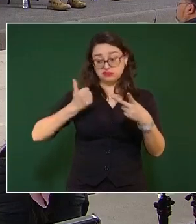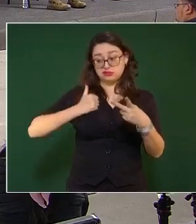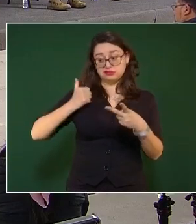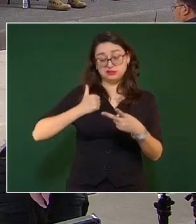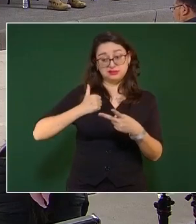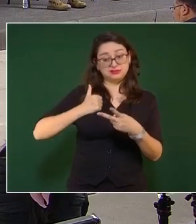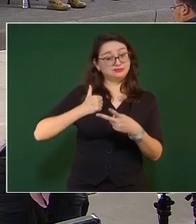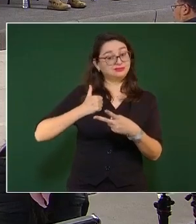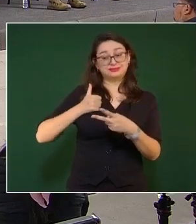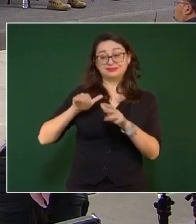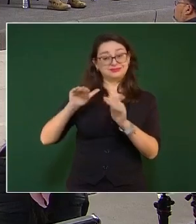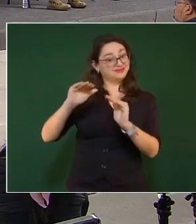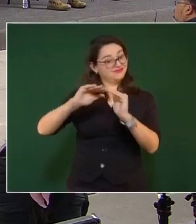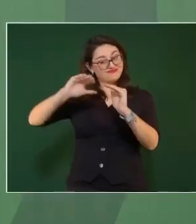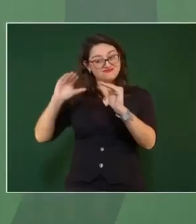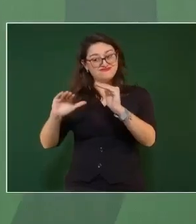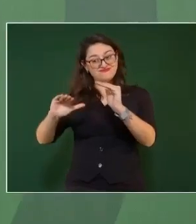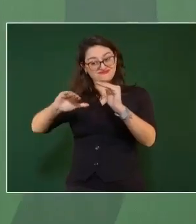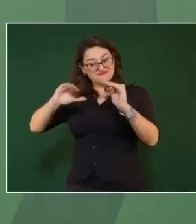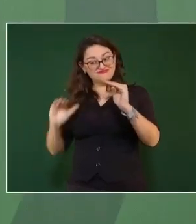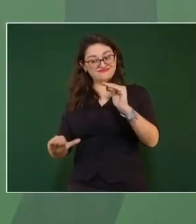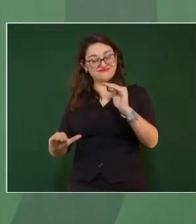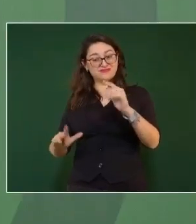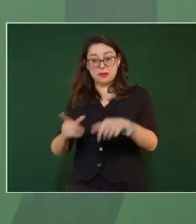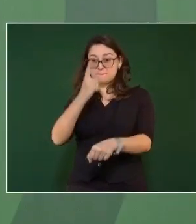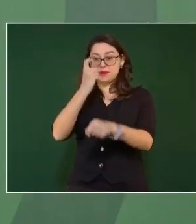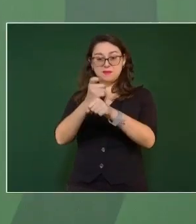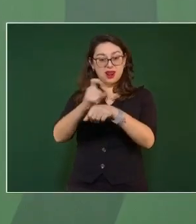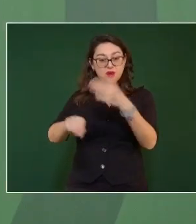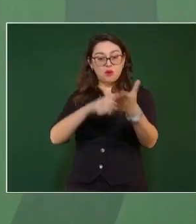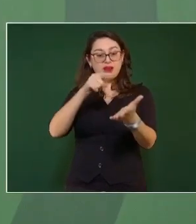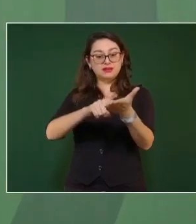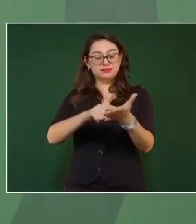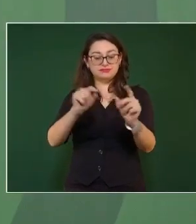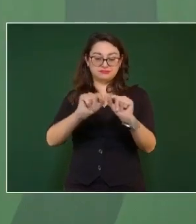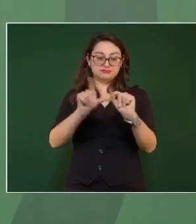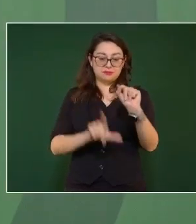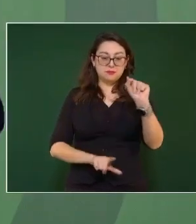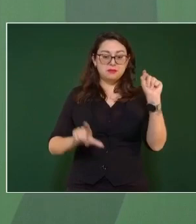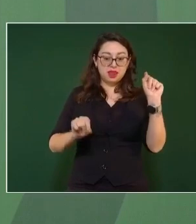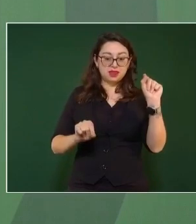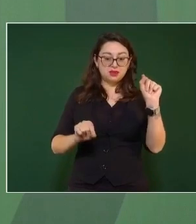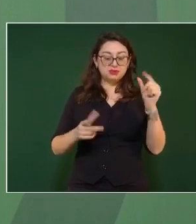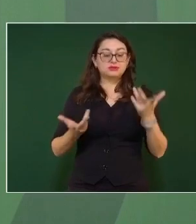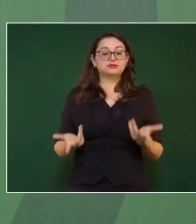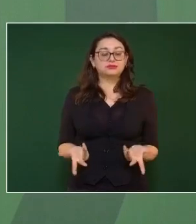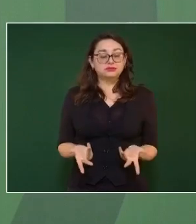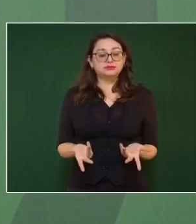México, principal socio comercial de Estados Unidos. Y tenemos